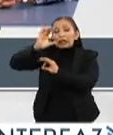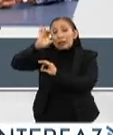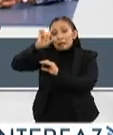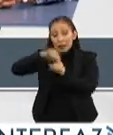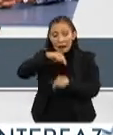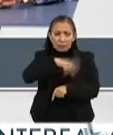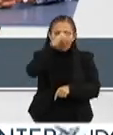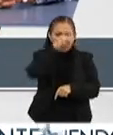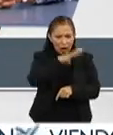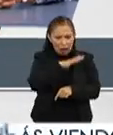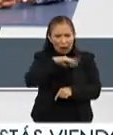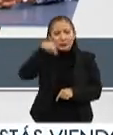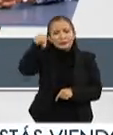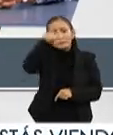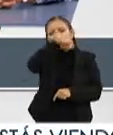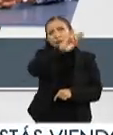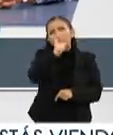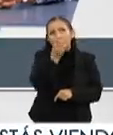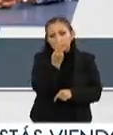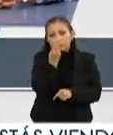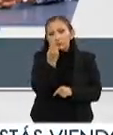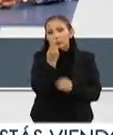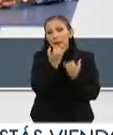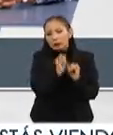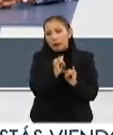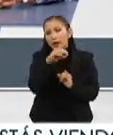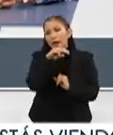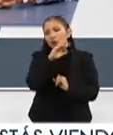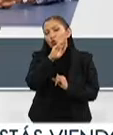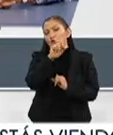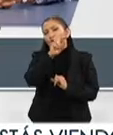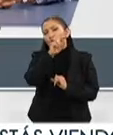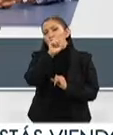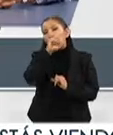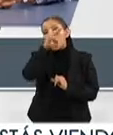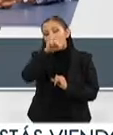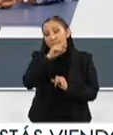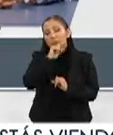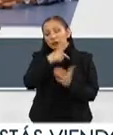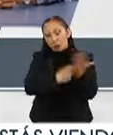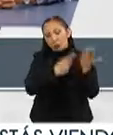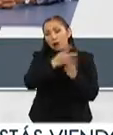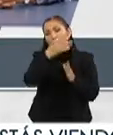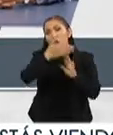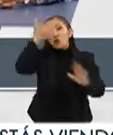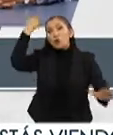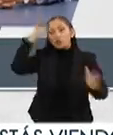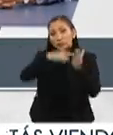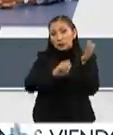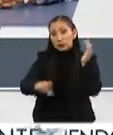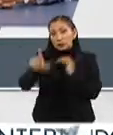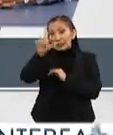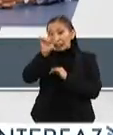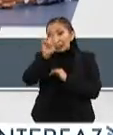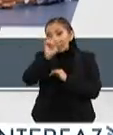nivel nacional también existen. La Universidad Autónoma Metropolitana también tiene un programa que desde los años